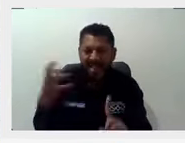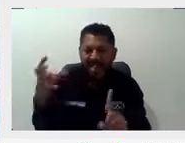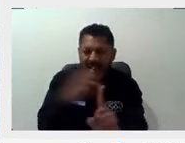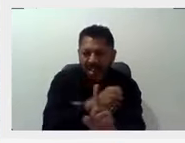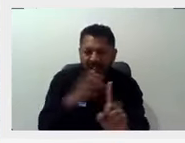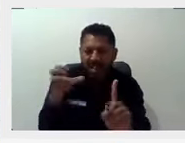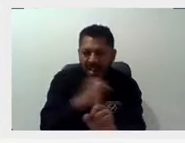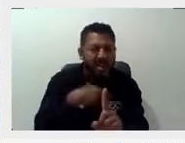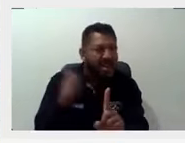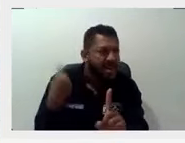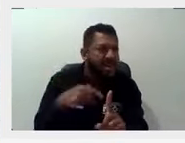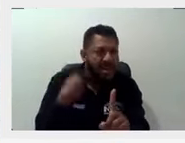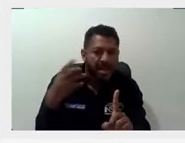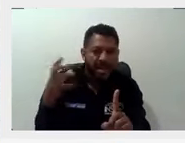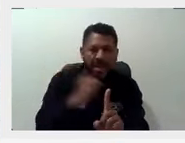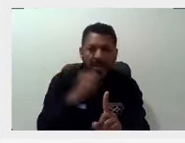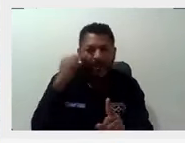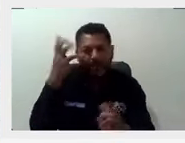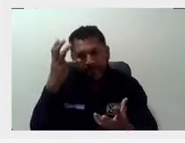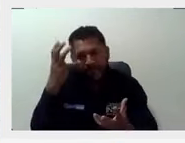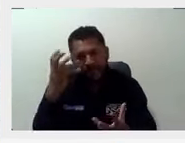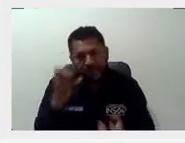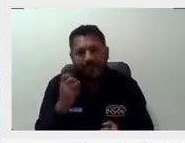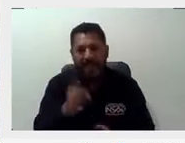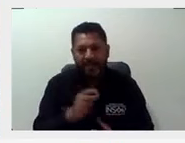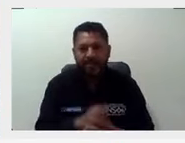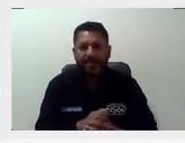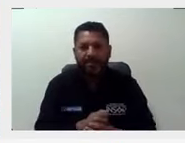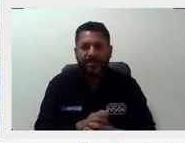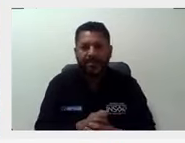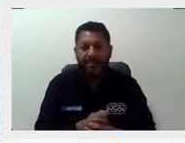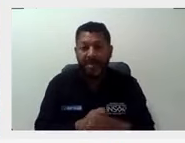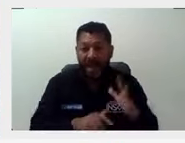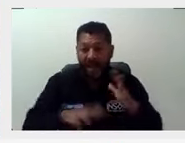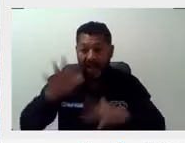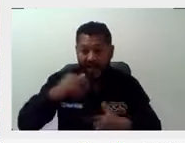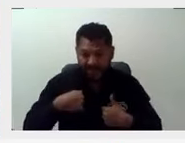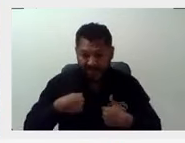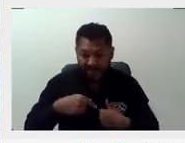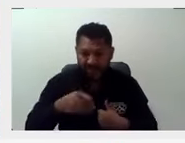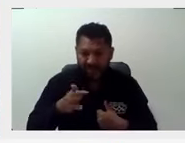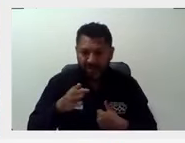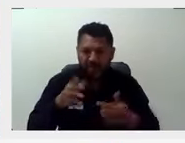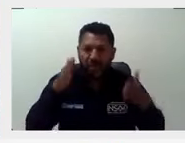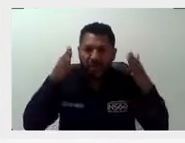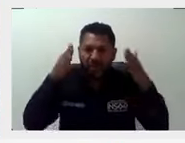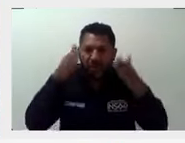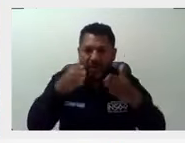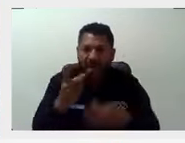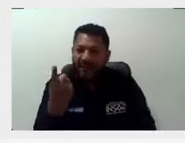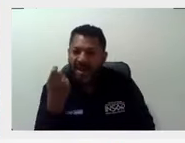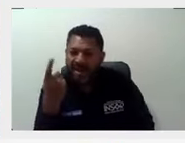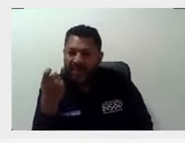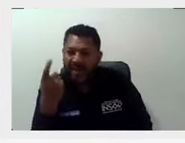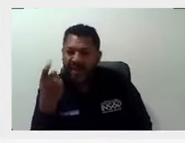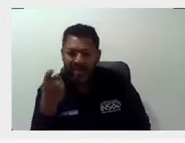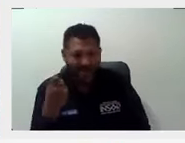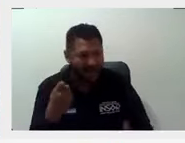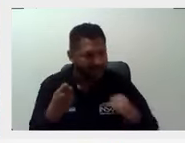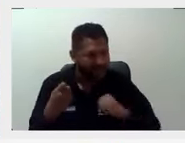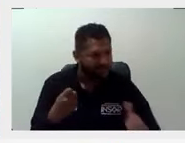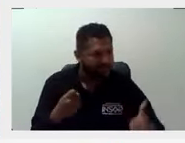creo que la frustración viene de pronto de a veces estar muy centrados en el déficit y no en lo que sí hay, no en lo